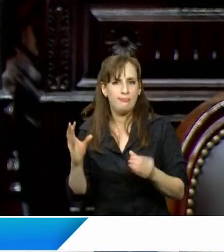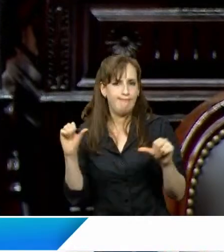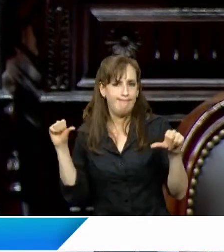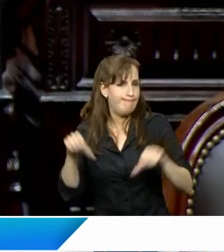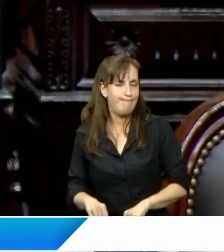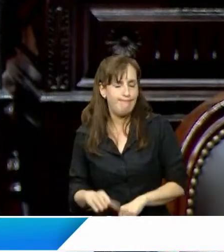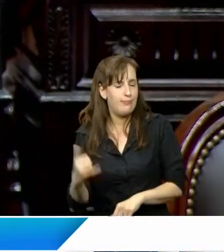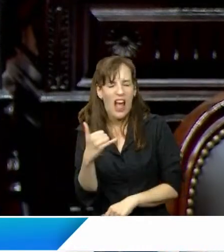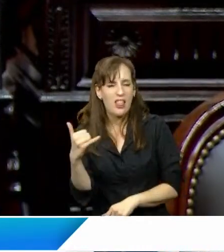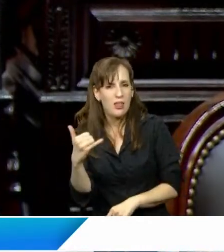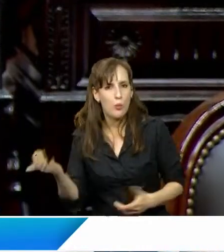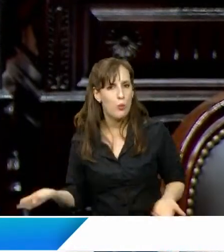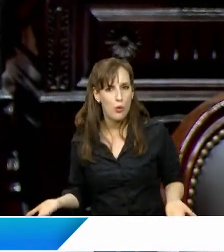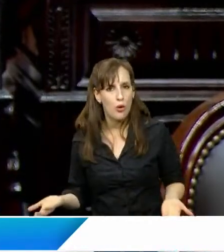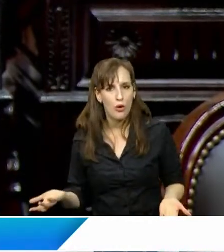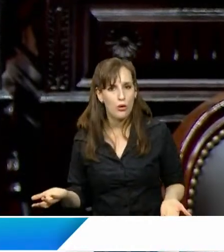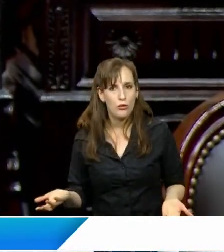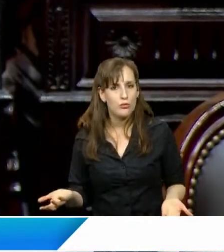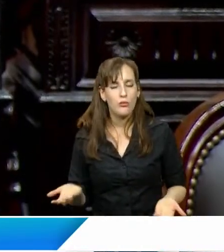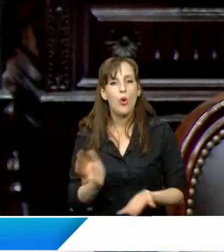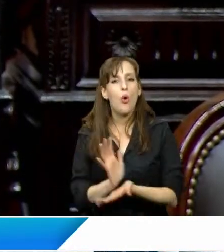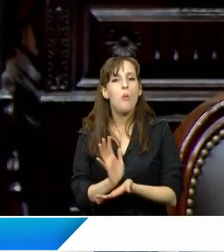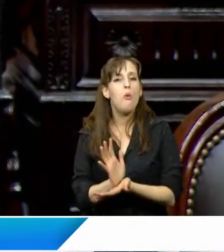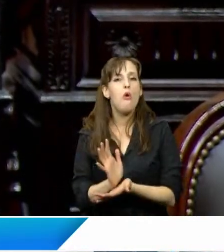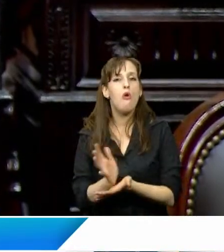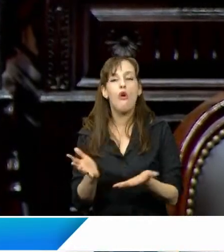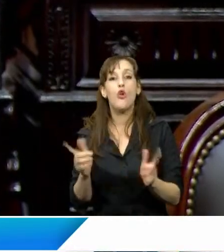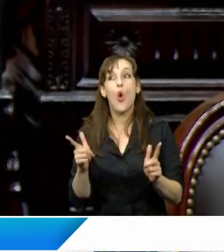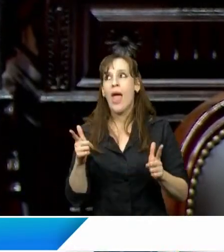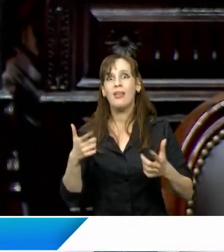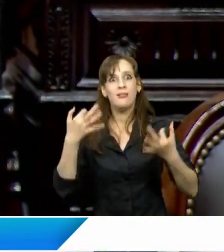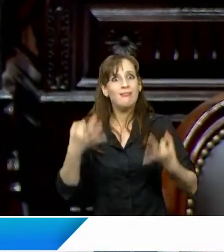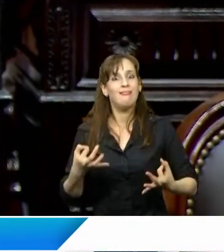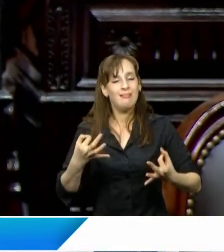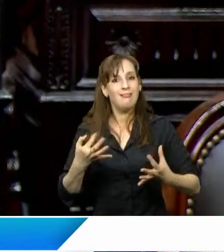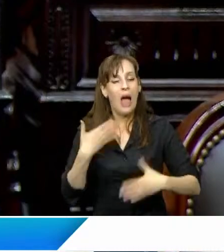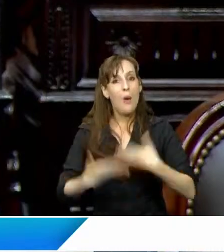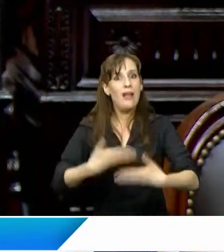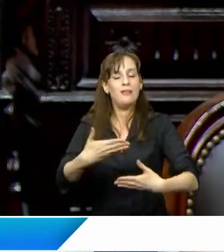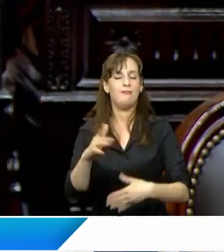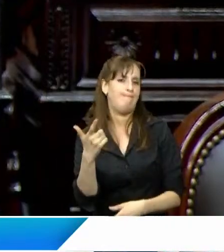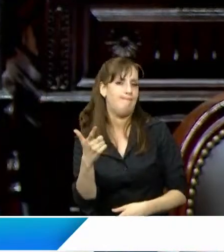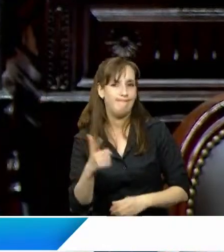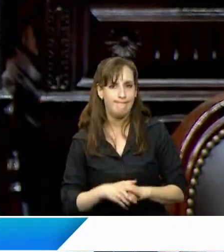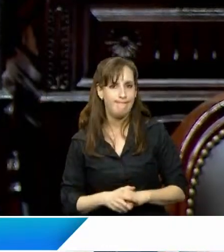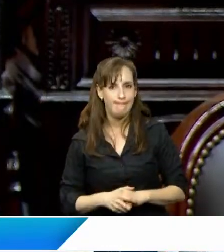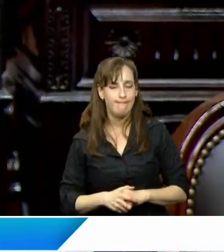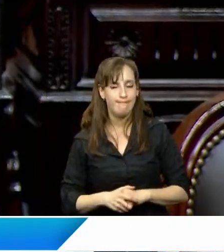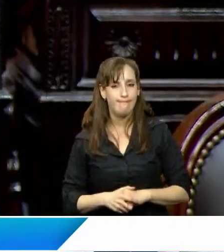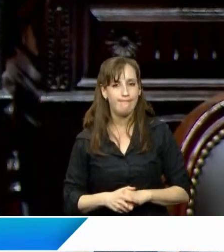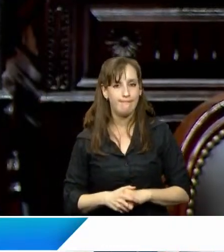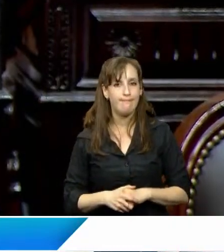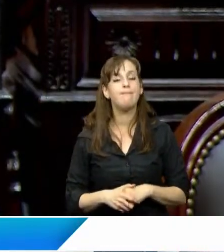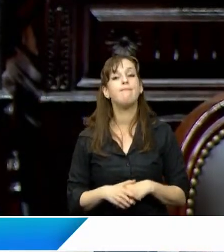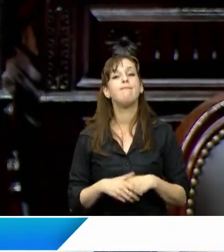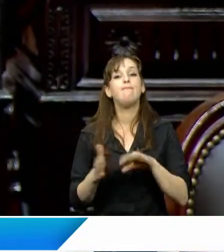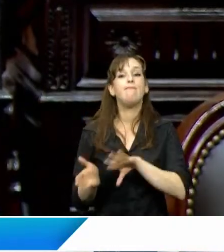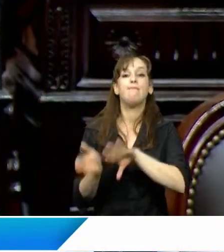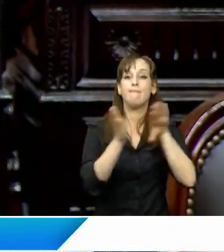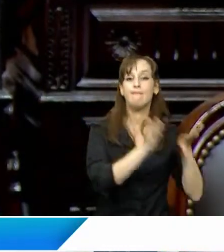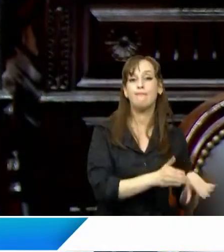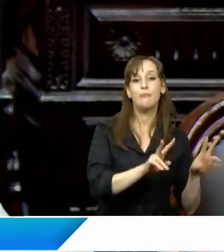absolutamente insuficiente, deficiente, una defensa sin el contacto con el acusado. El otro gran